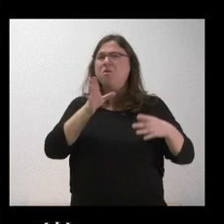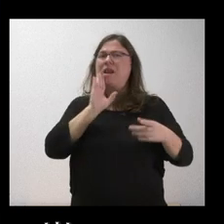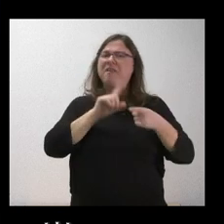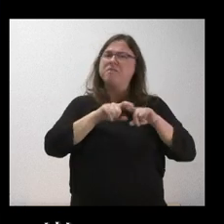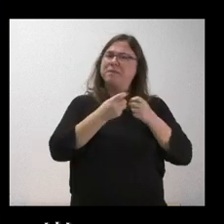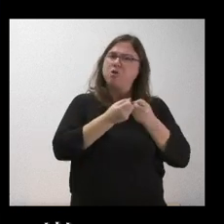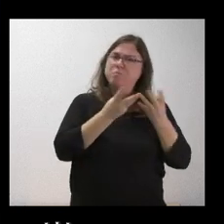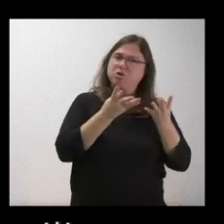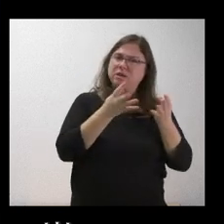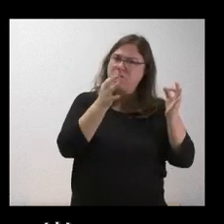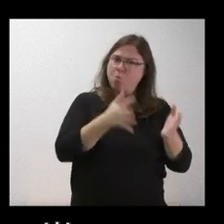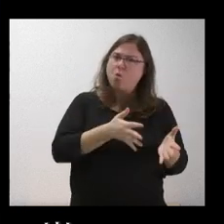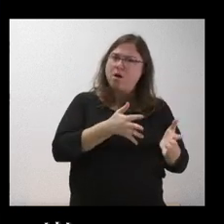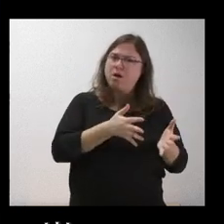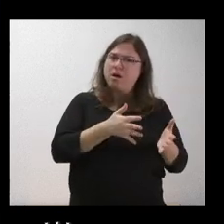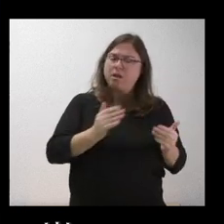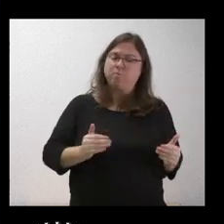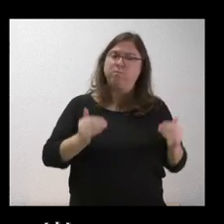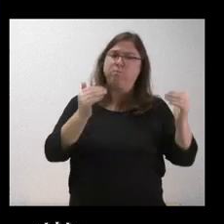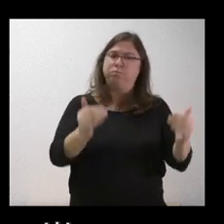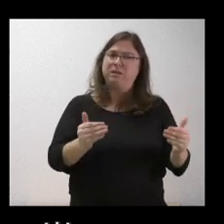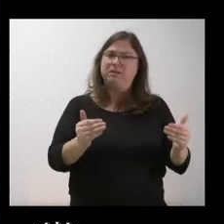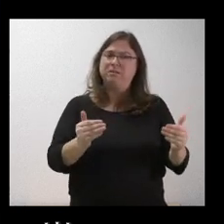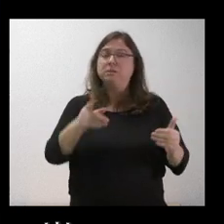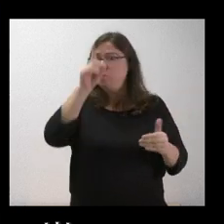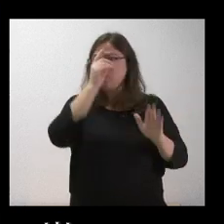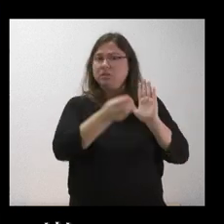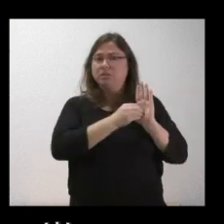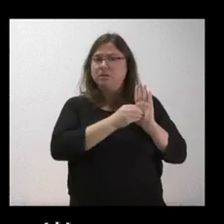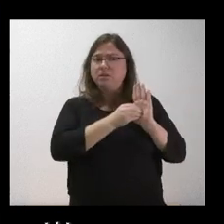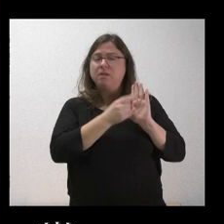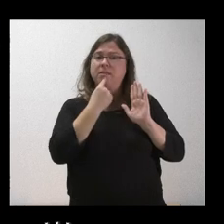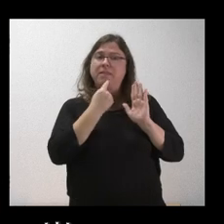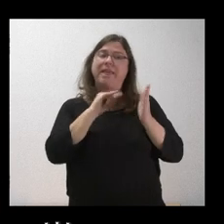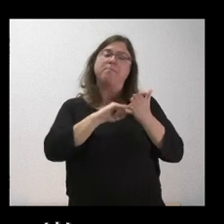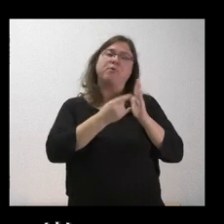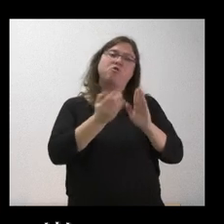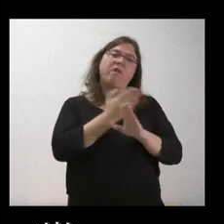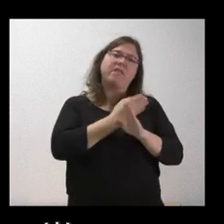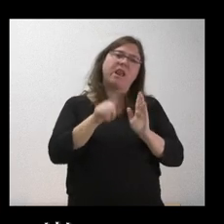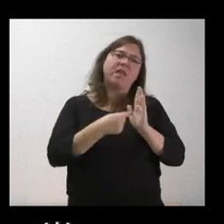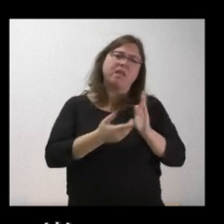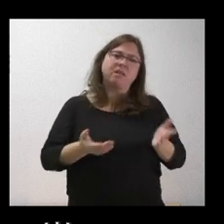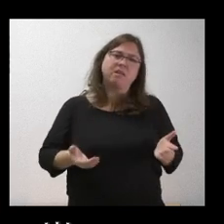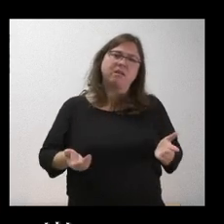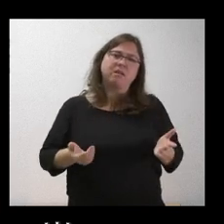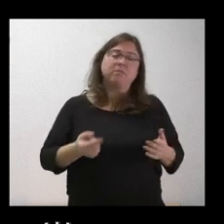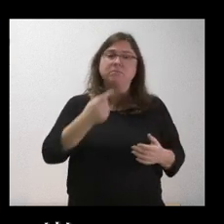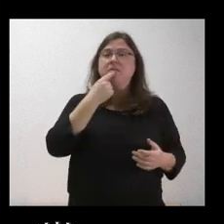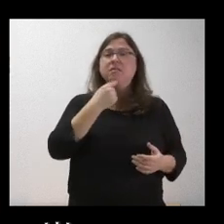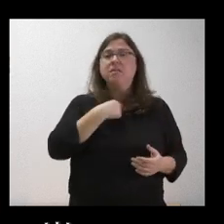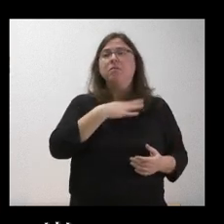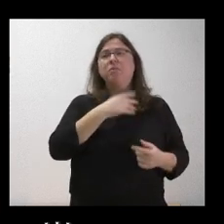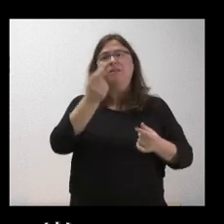numerosas el año pasado que se prorrogará eso no sé si figura eso Tal cual en el anteproyecto de ley y no sé si nos puede